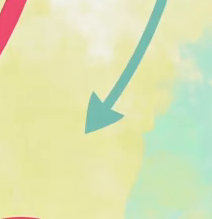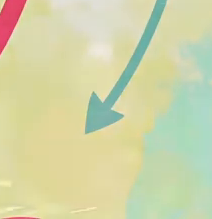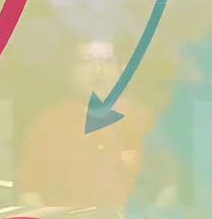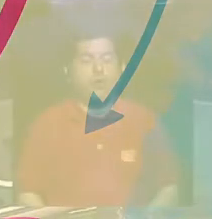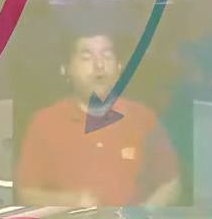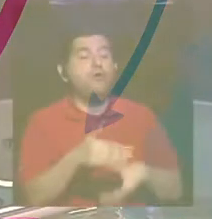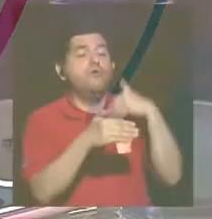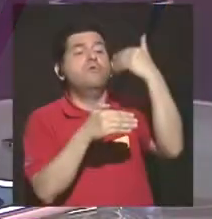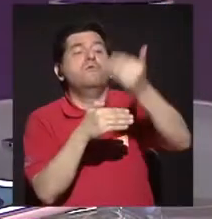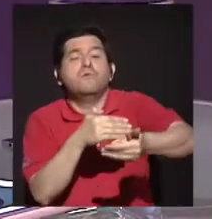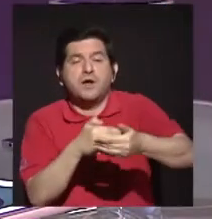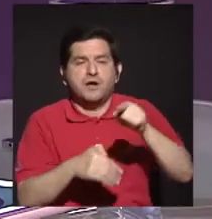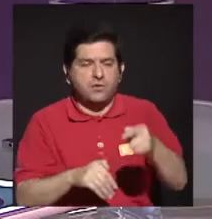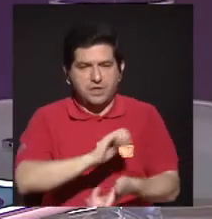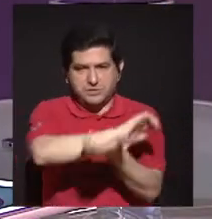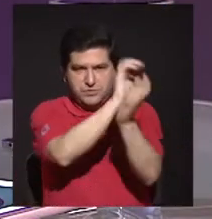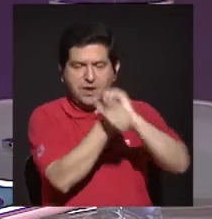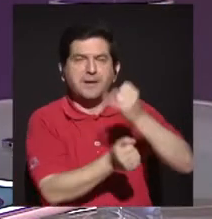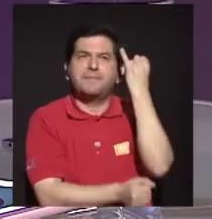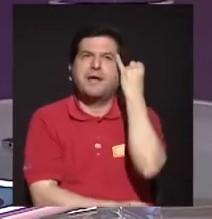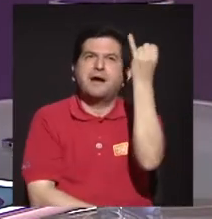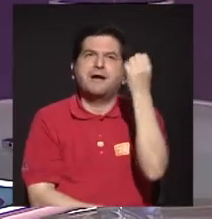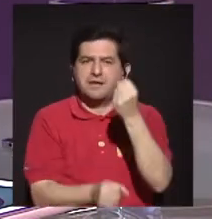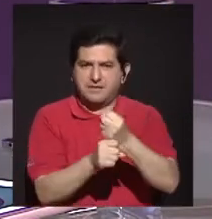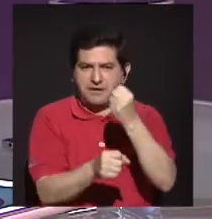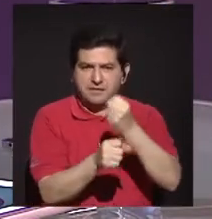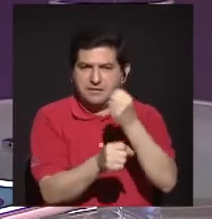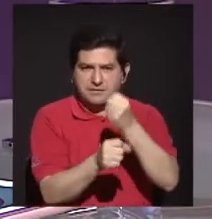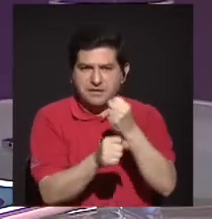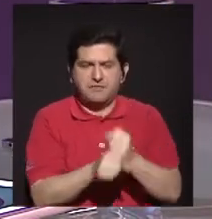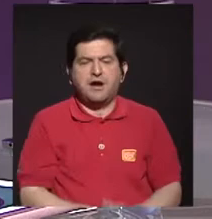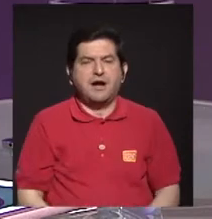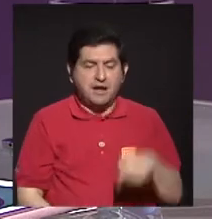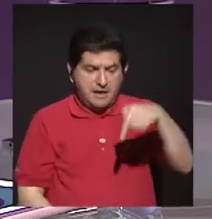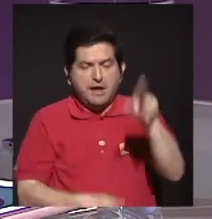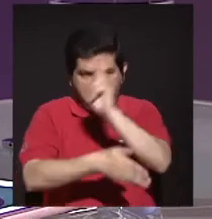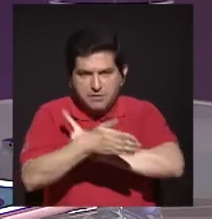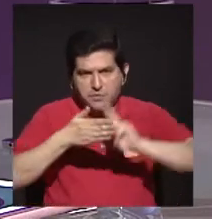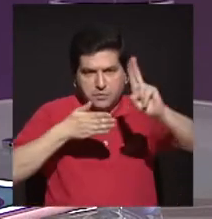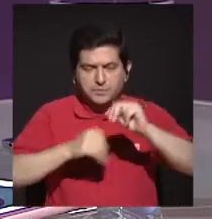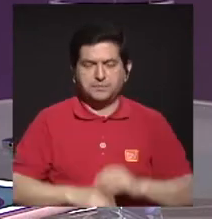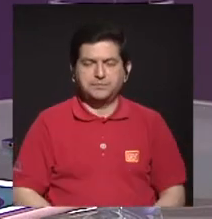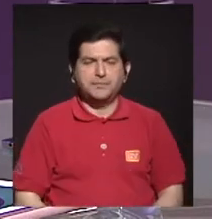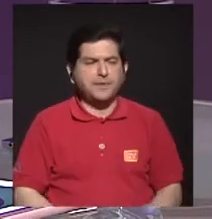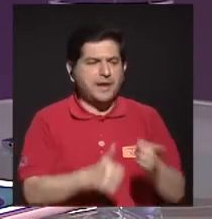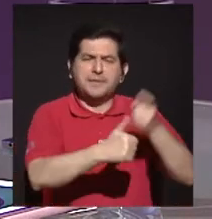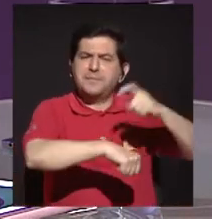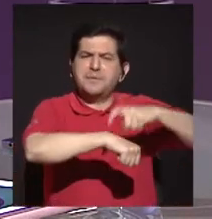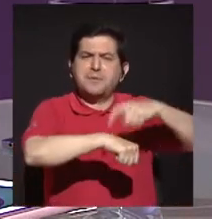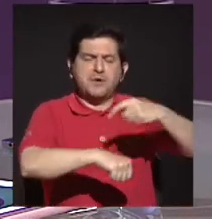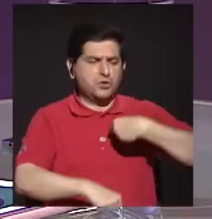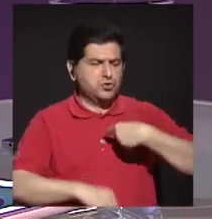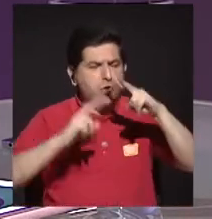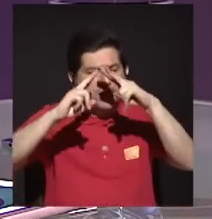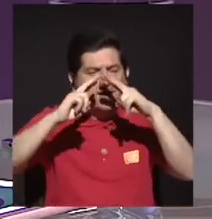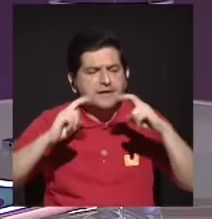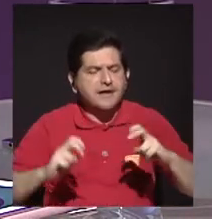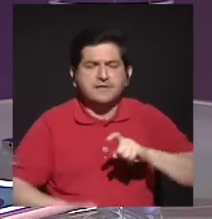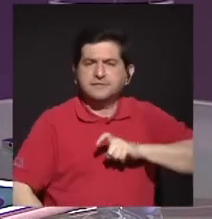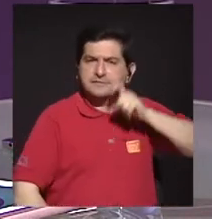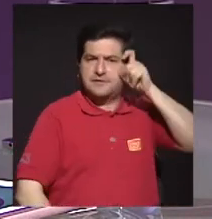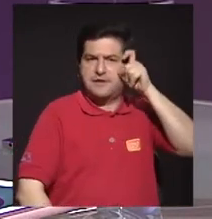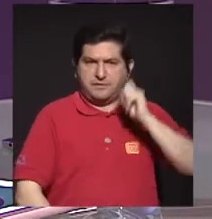mucho tiempo después es que eso se convierte en una idea para trabajar de forma académica. Entonces, en un inicio yo quería hacer un análisis de